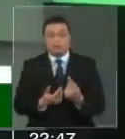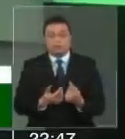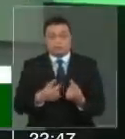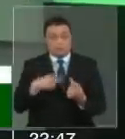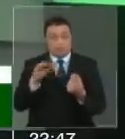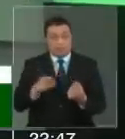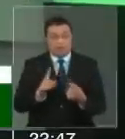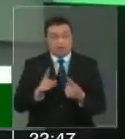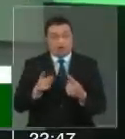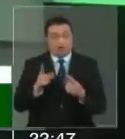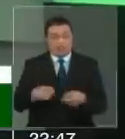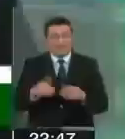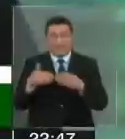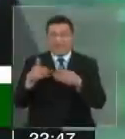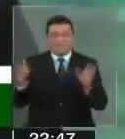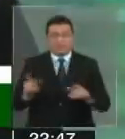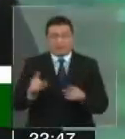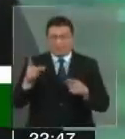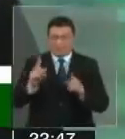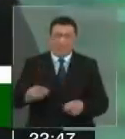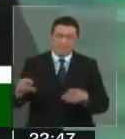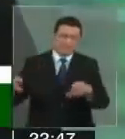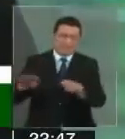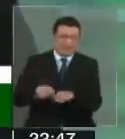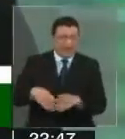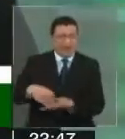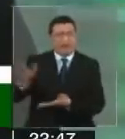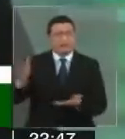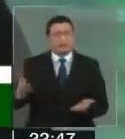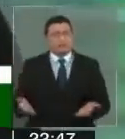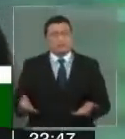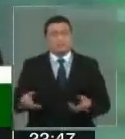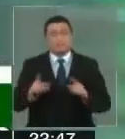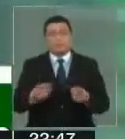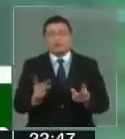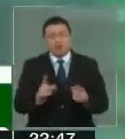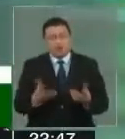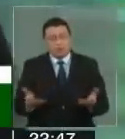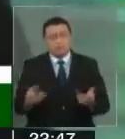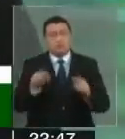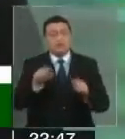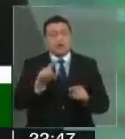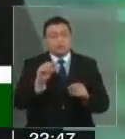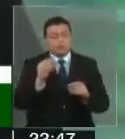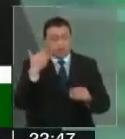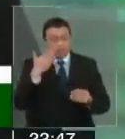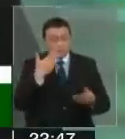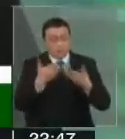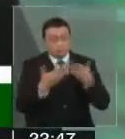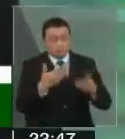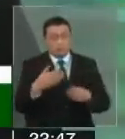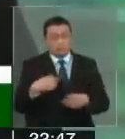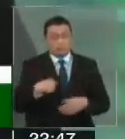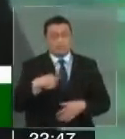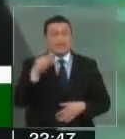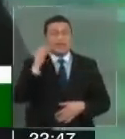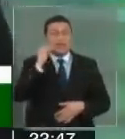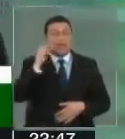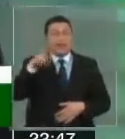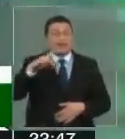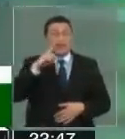abrir? ¿Merece mantenerse abierto? No, es que no debe ser así. Fíjate que un poco lo que conversábamos al principio, Almendrita, mi